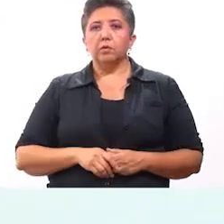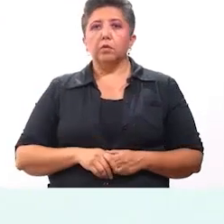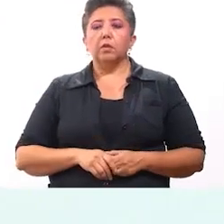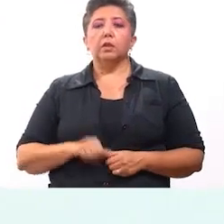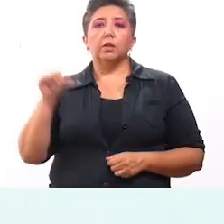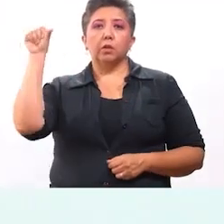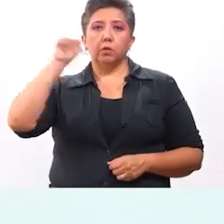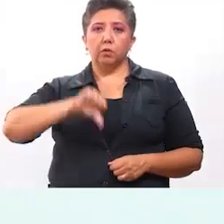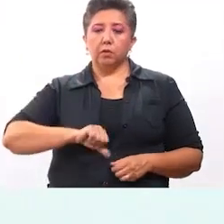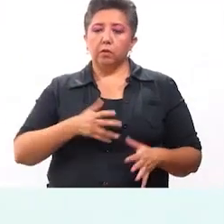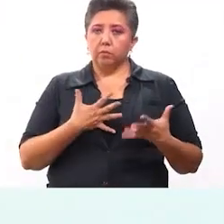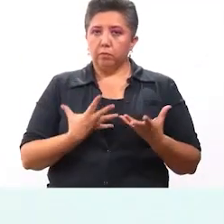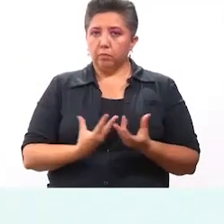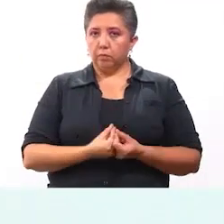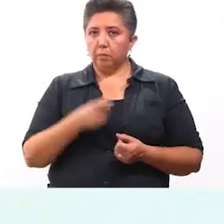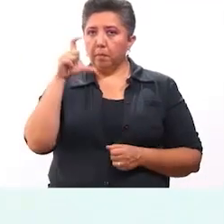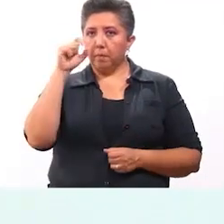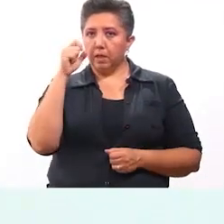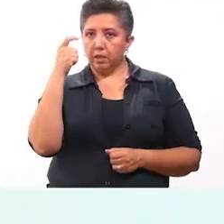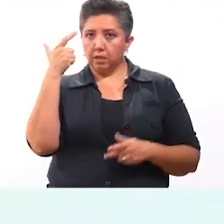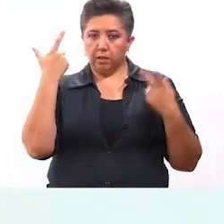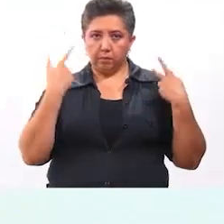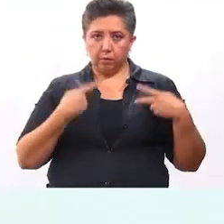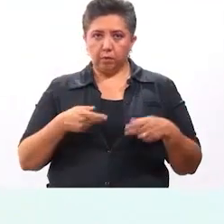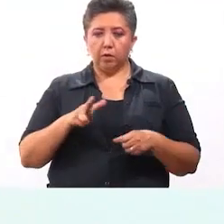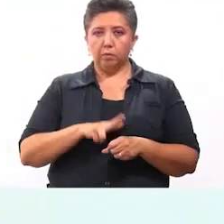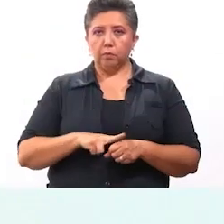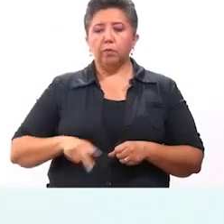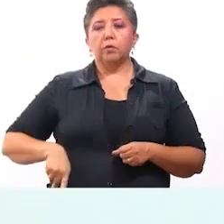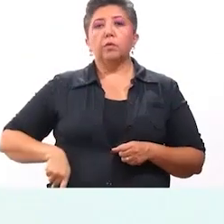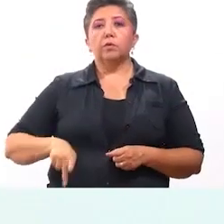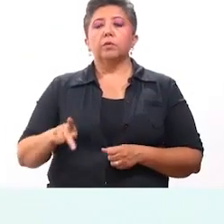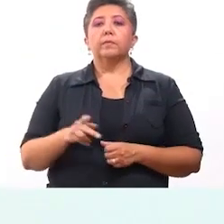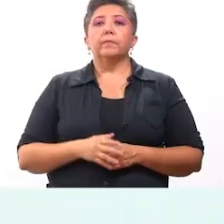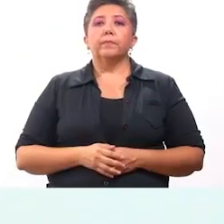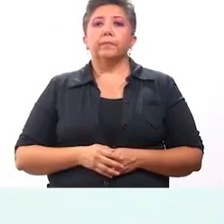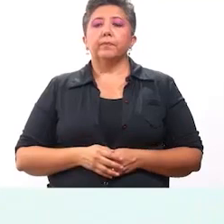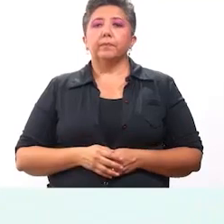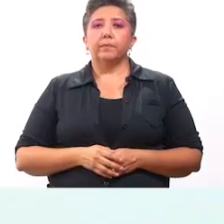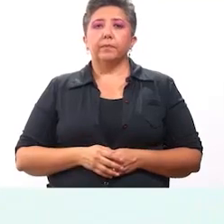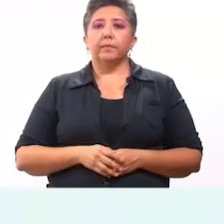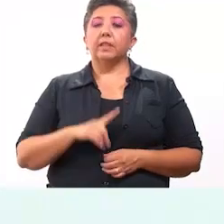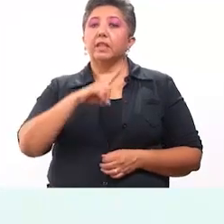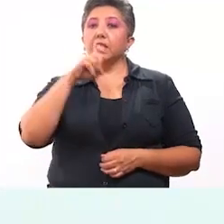diarios. El día de hoy tenemos 27 pacientes en hospitales públicos.